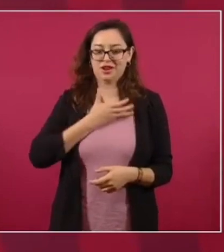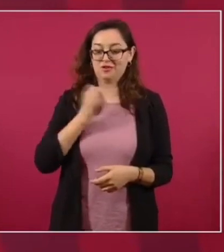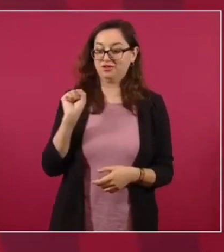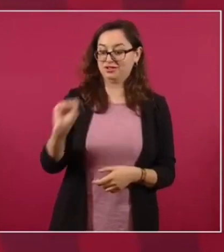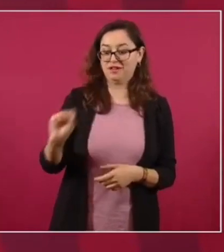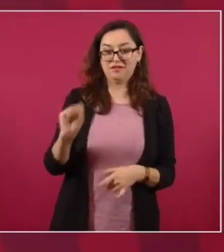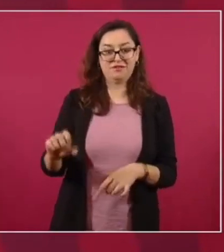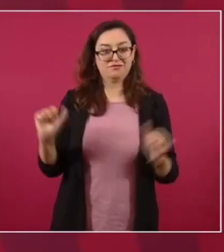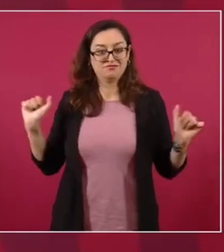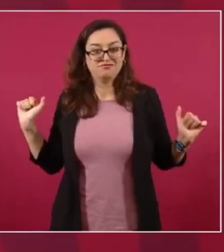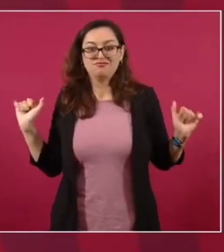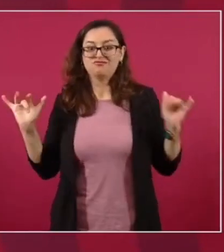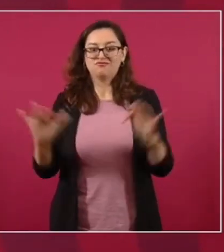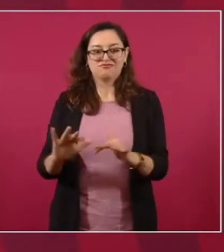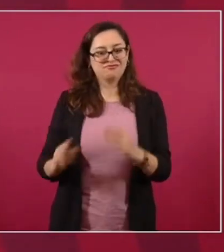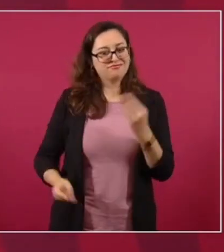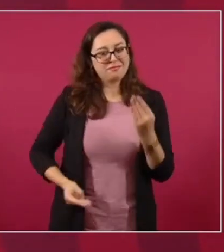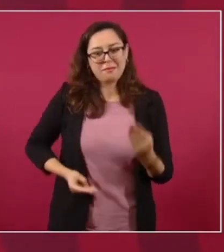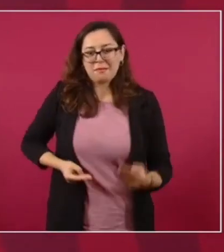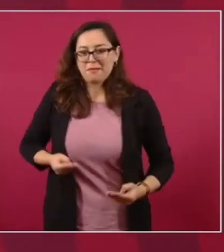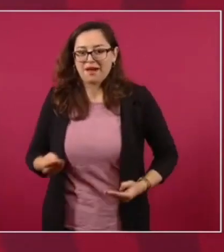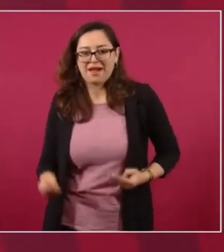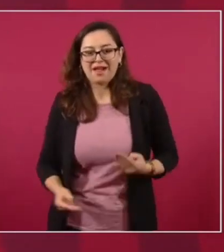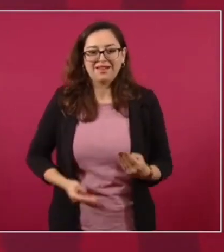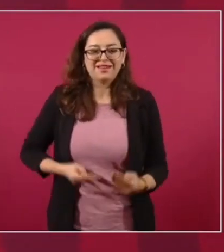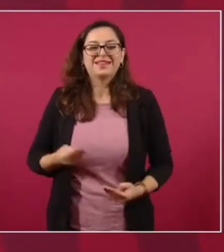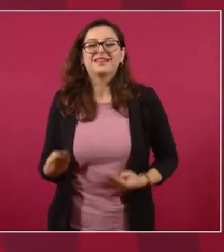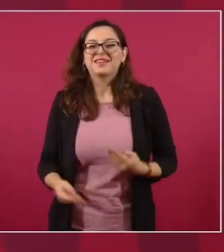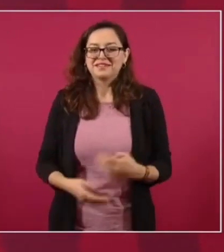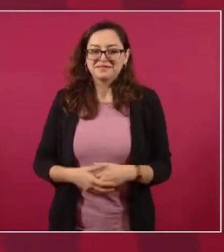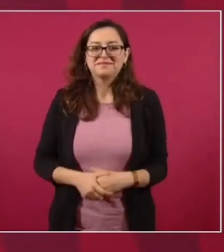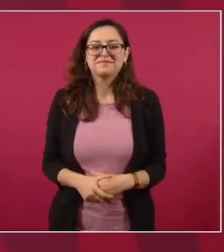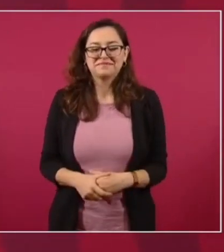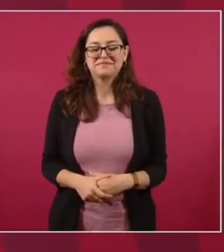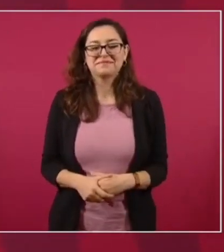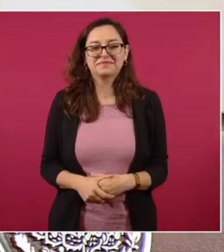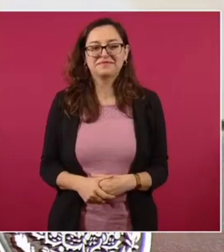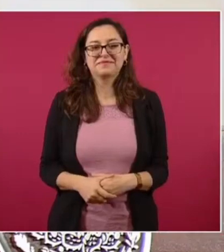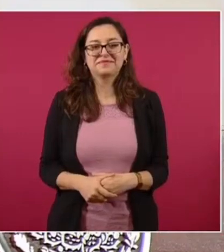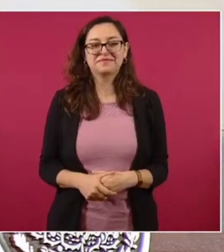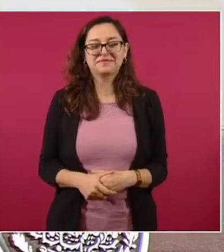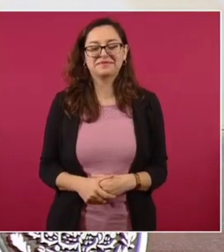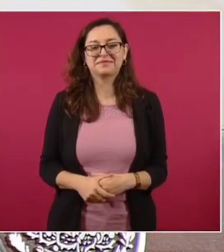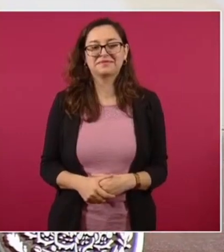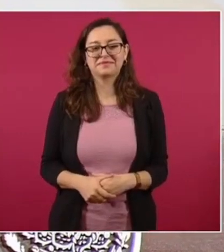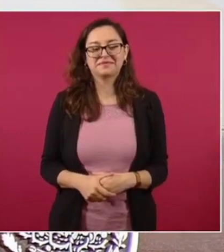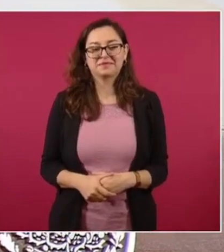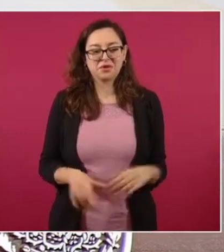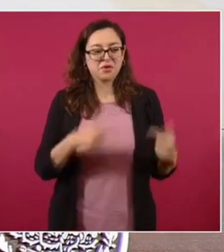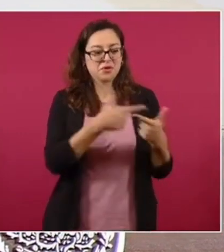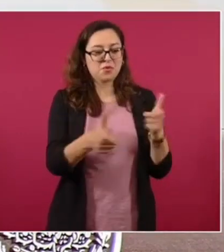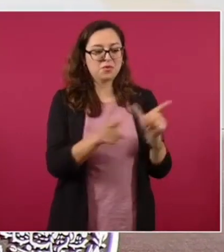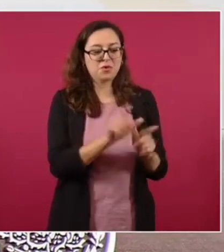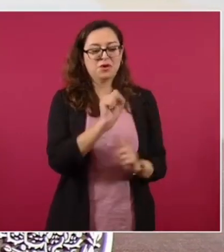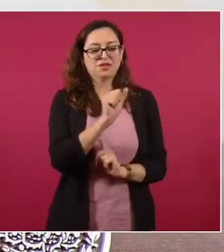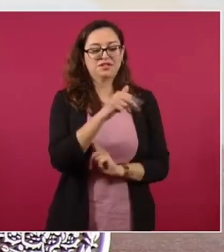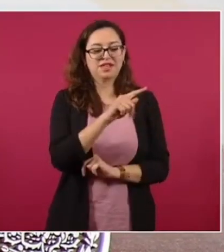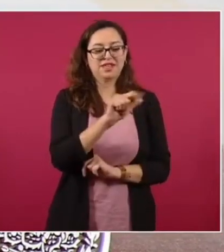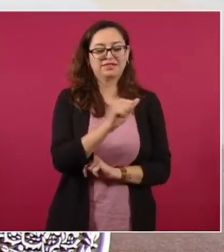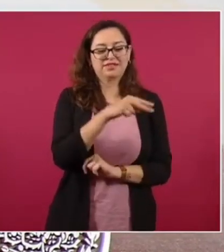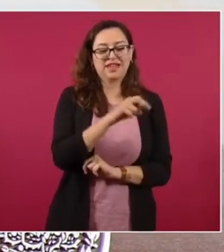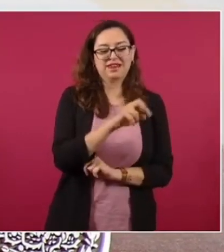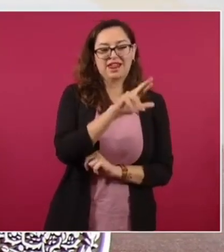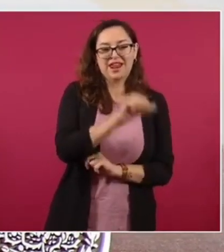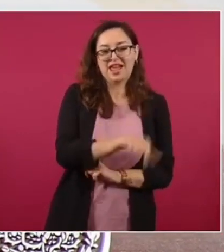sábado, la Santanera y hablaríamos para que vinieran los de la Bam